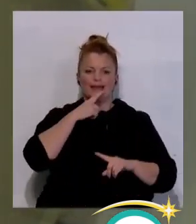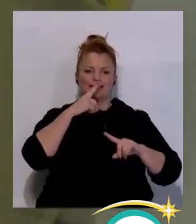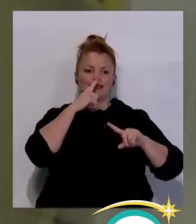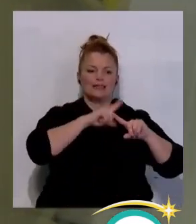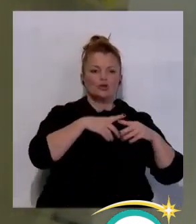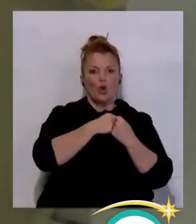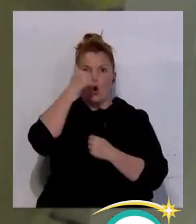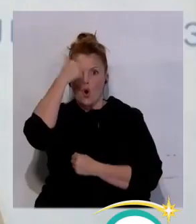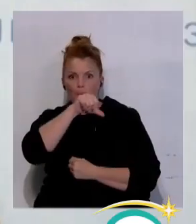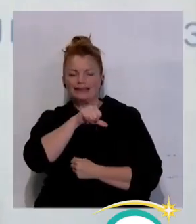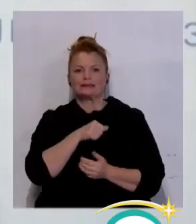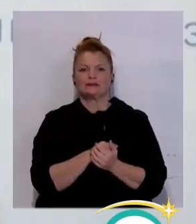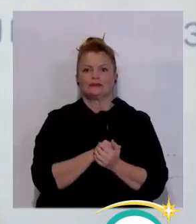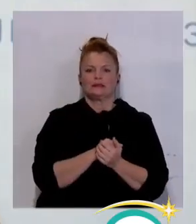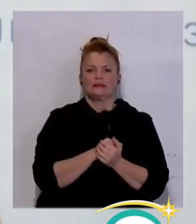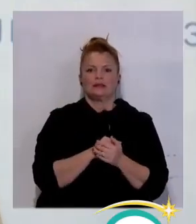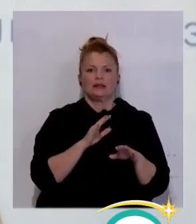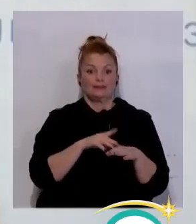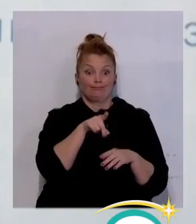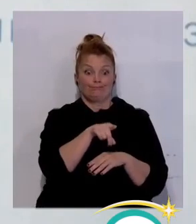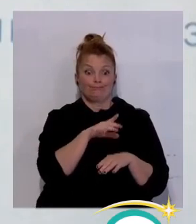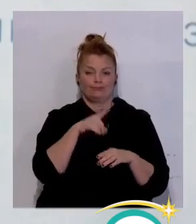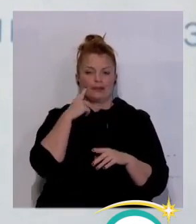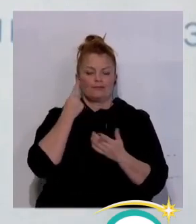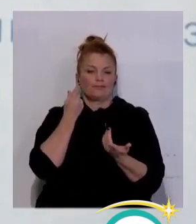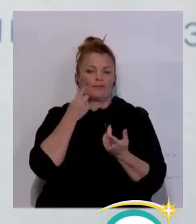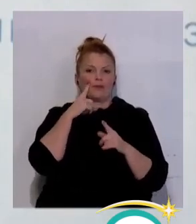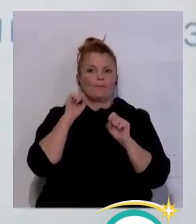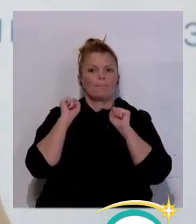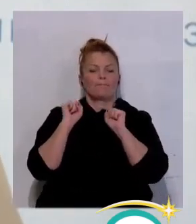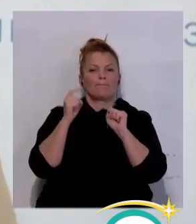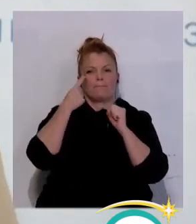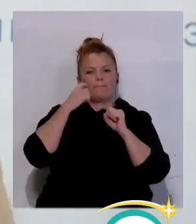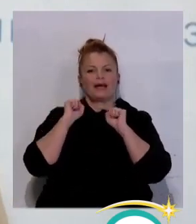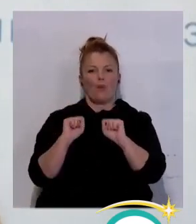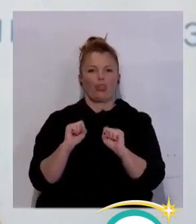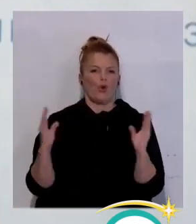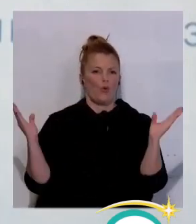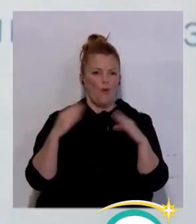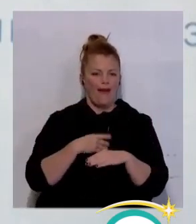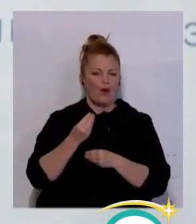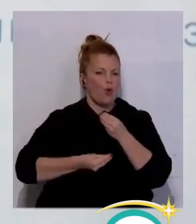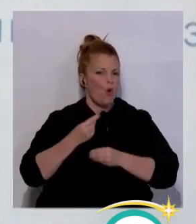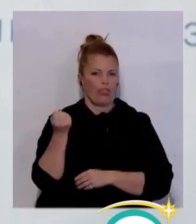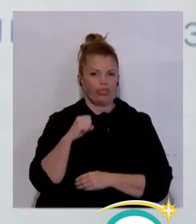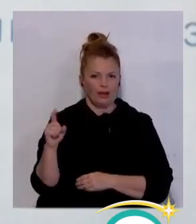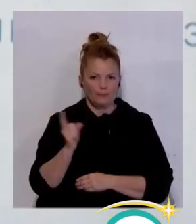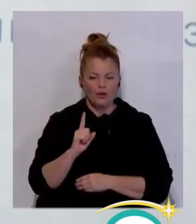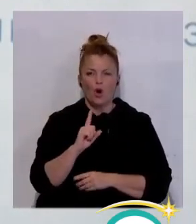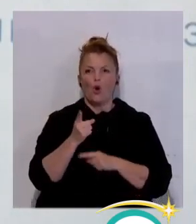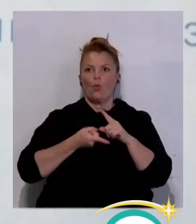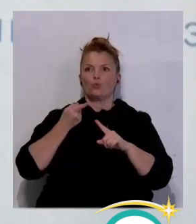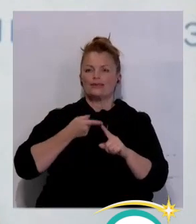hombres, fundamentalmente, en las que no se utilizan medidas de precaución. Hay la utilización de